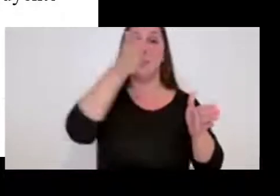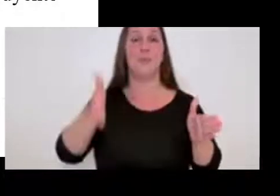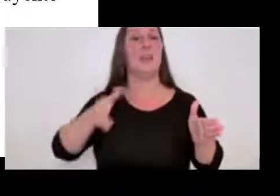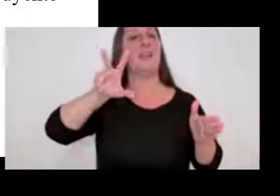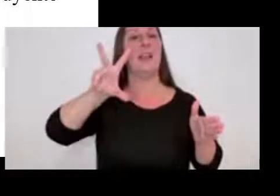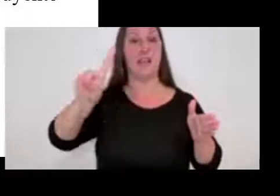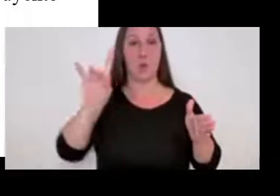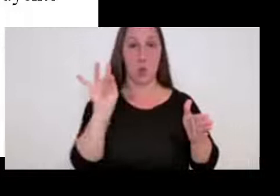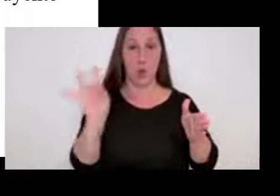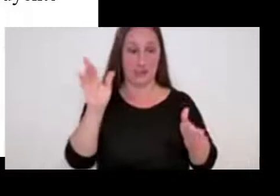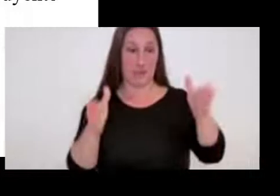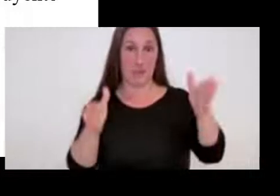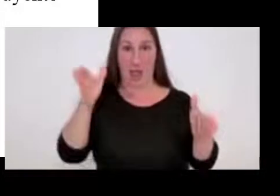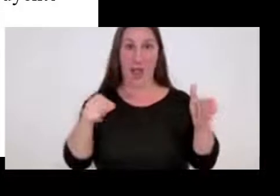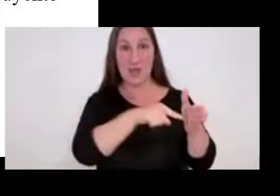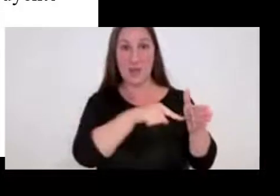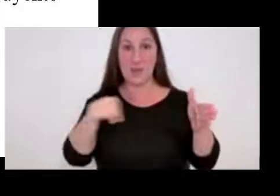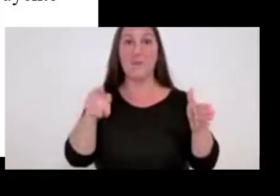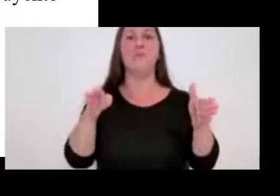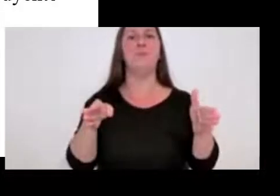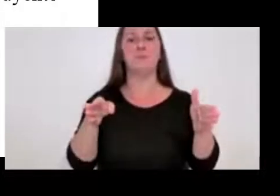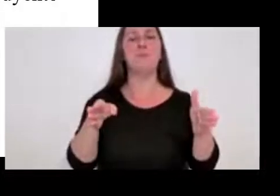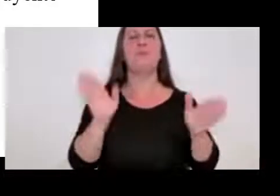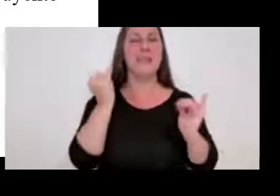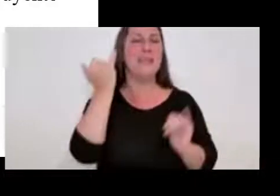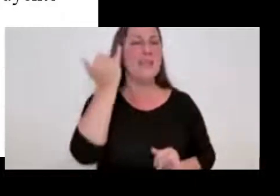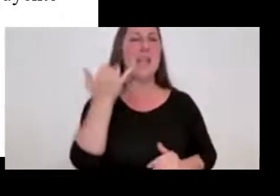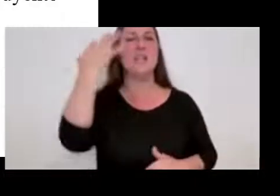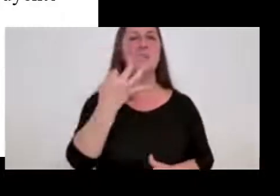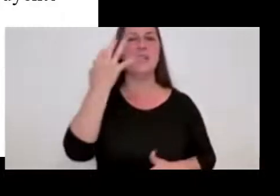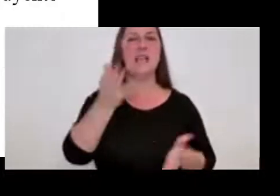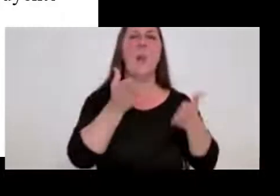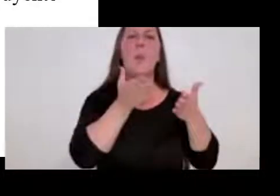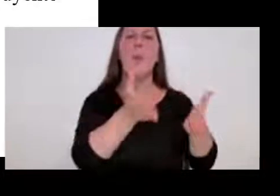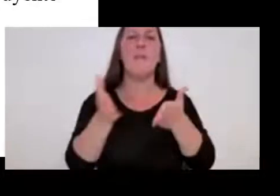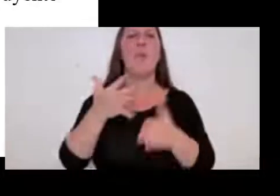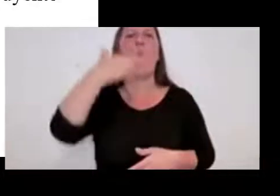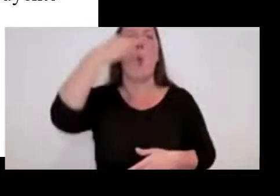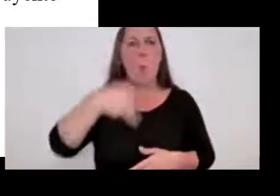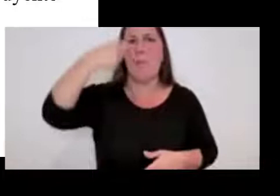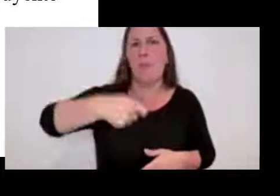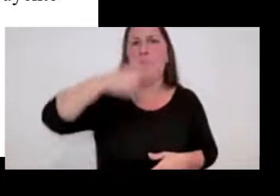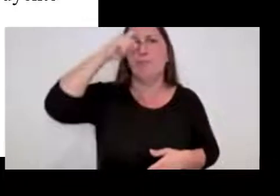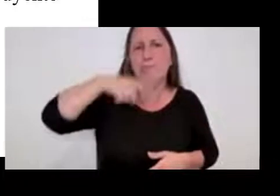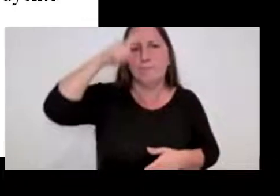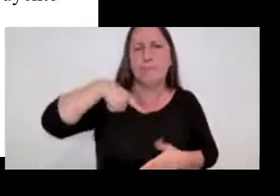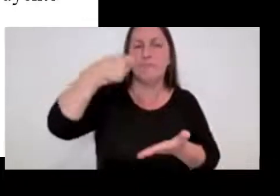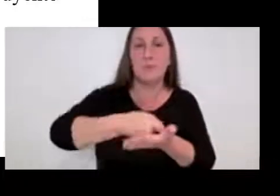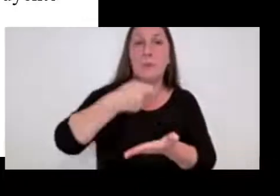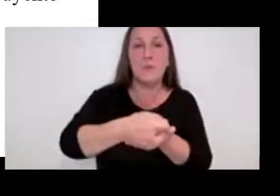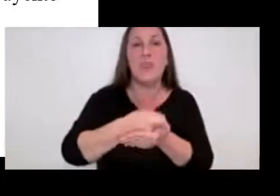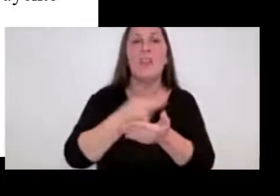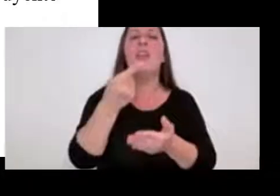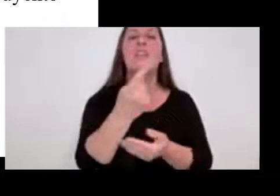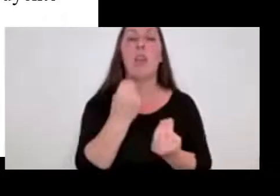de diciembre, ¿sí? Van a tener un beneficio como contribuyente cumplidor que implica una